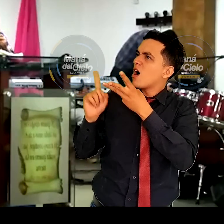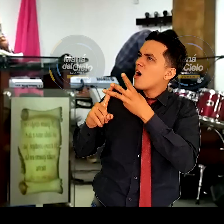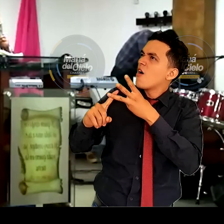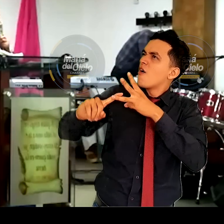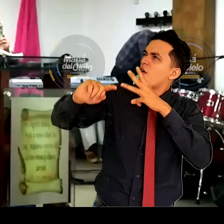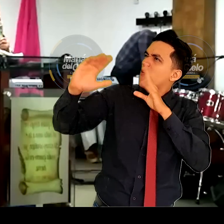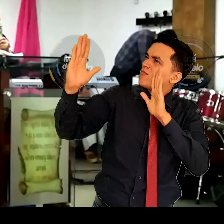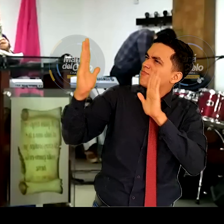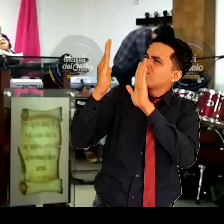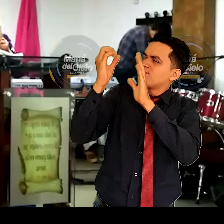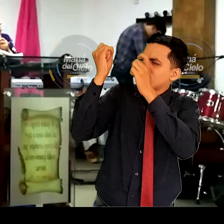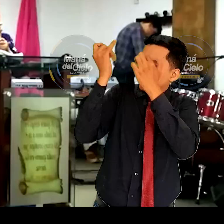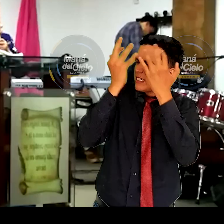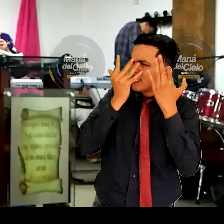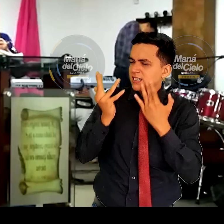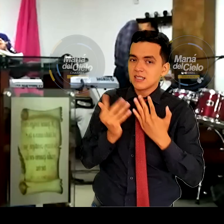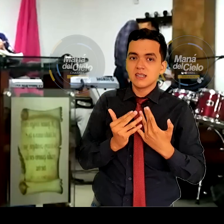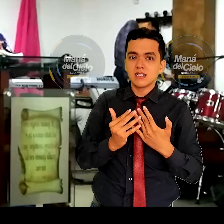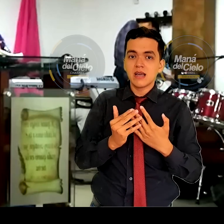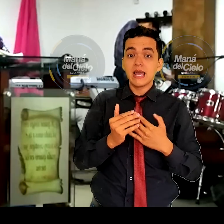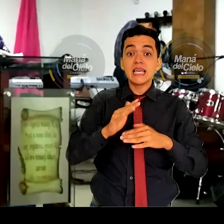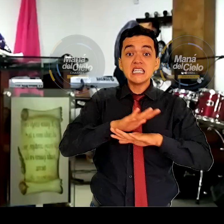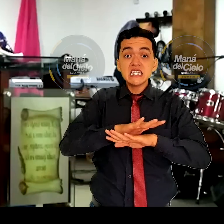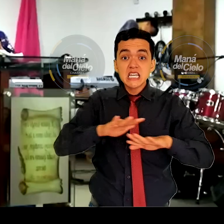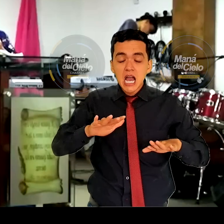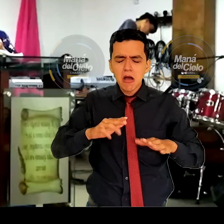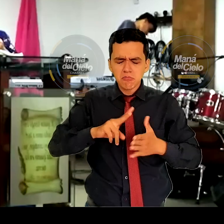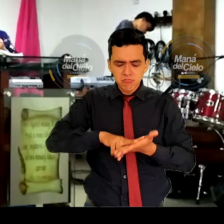una respuesta de la oración.